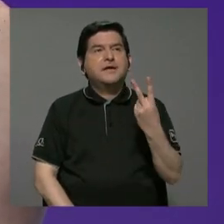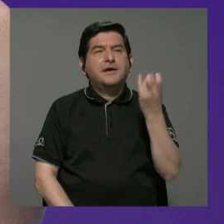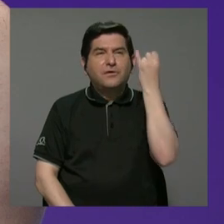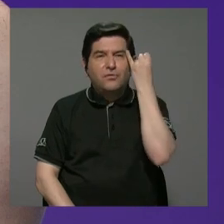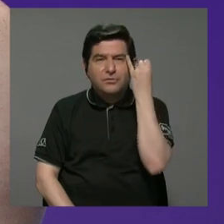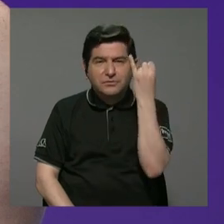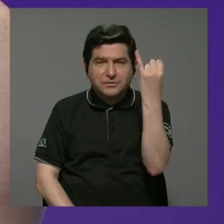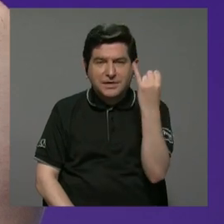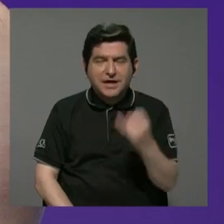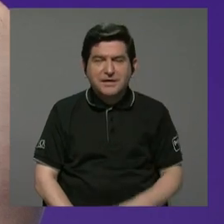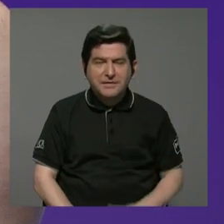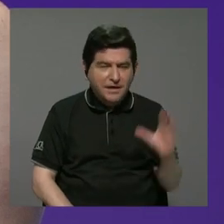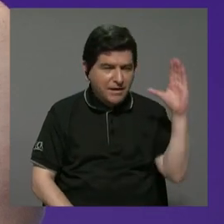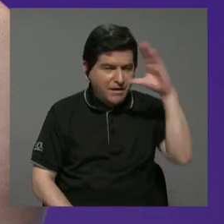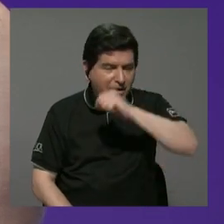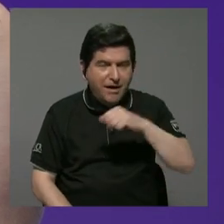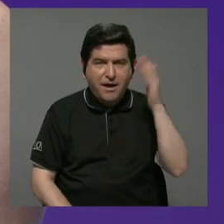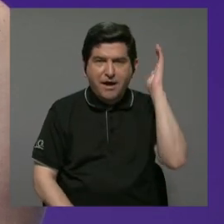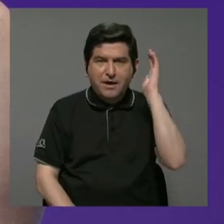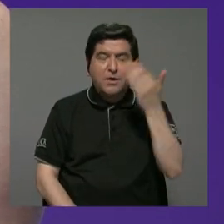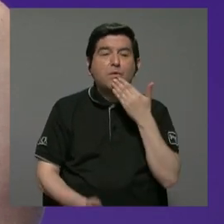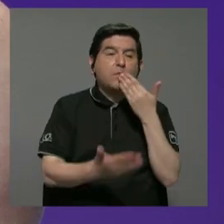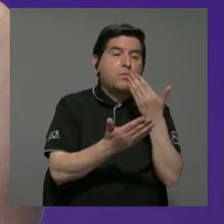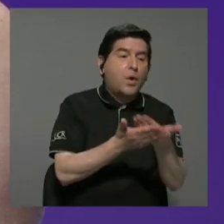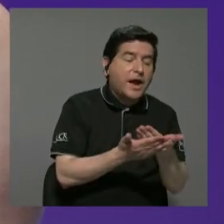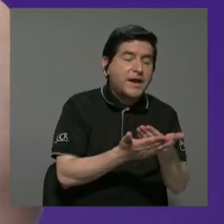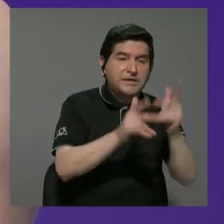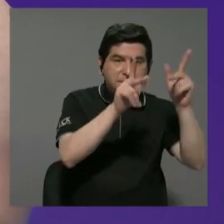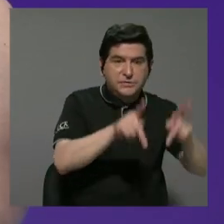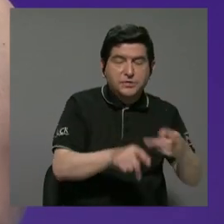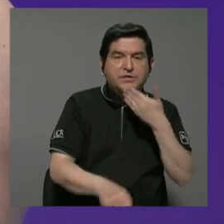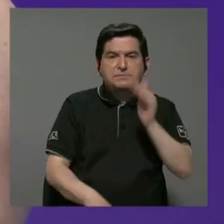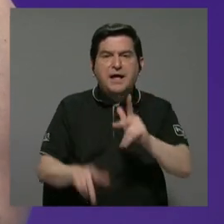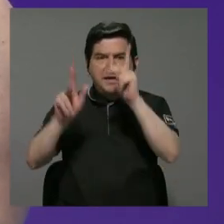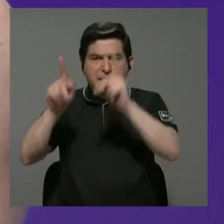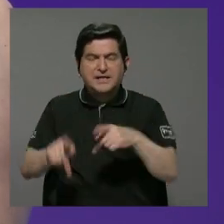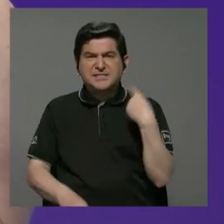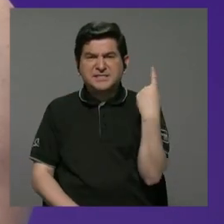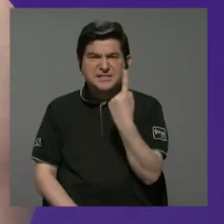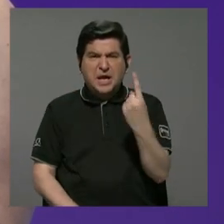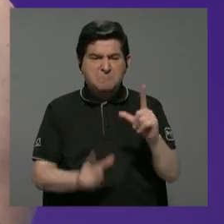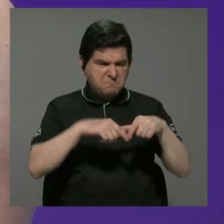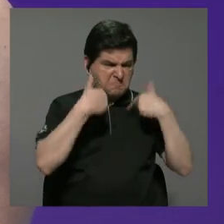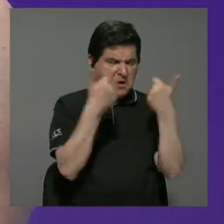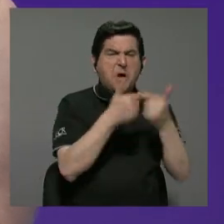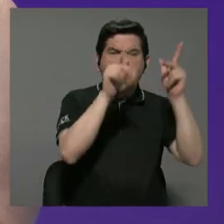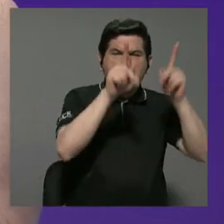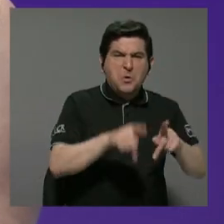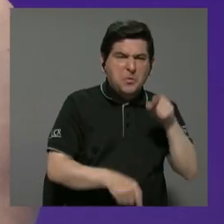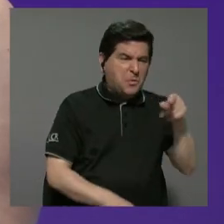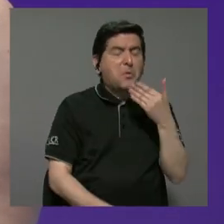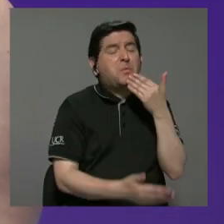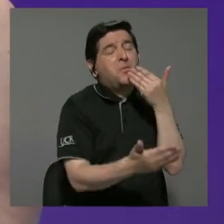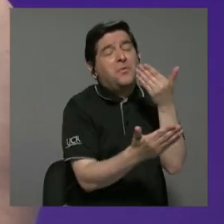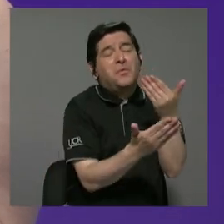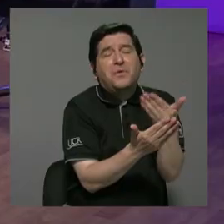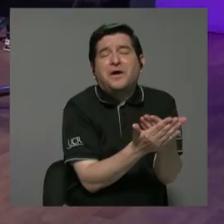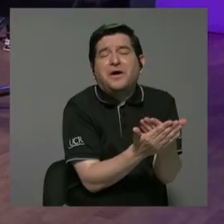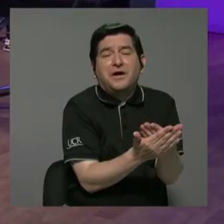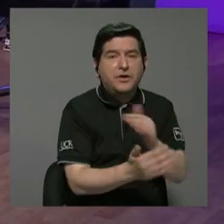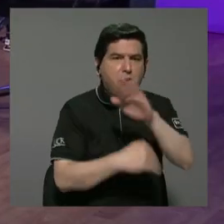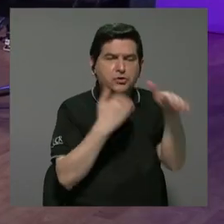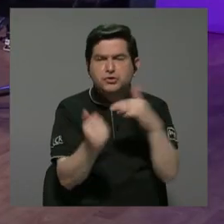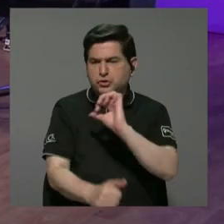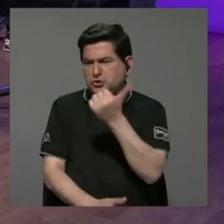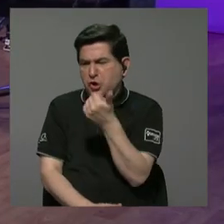que hemos evidenciado es el discurso de los buenos y los malos, ¿verdad? Sí. Siempre hay un grupo de personas que son las buenas y todos